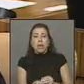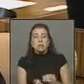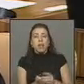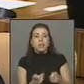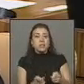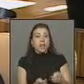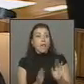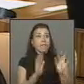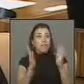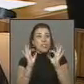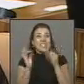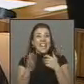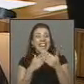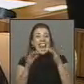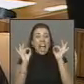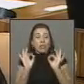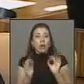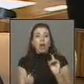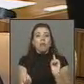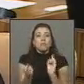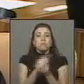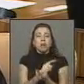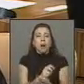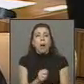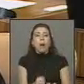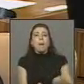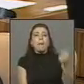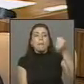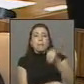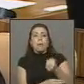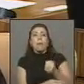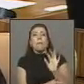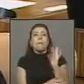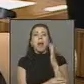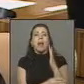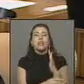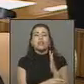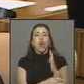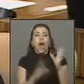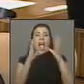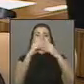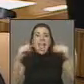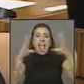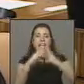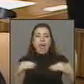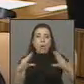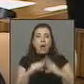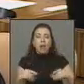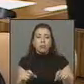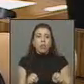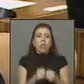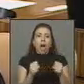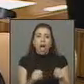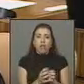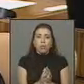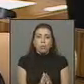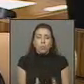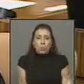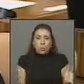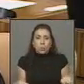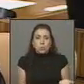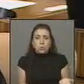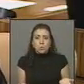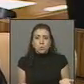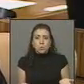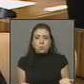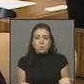reemplazando el bosque nativo por plantaciones exóticas como son los eucaliptus, que tanto daño han hecho y que nos tienen hoy día con esta